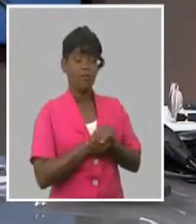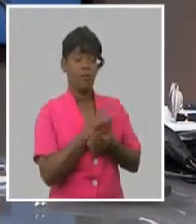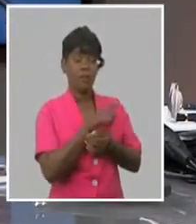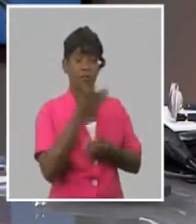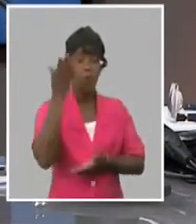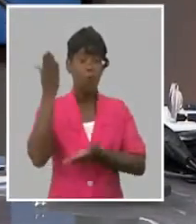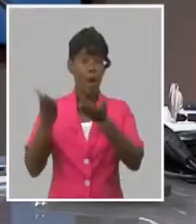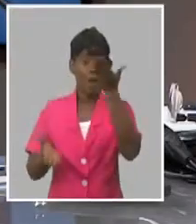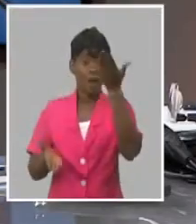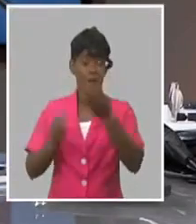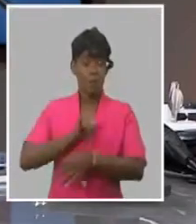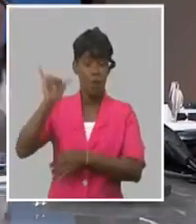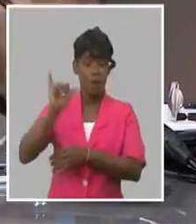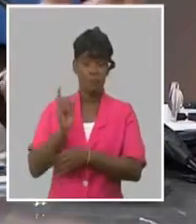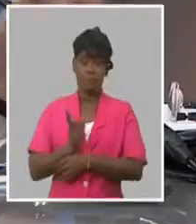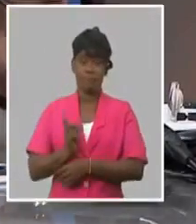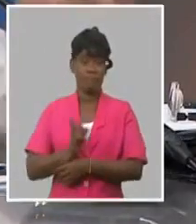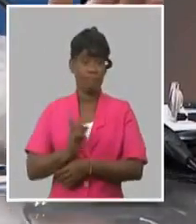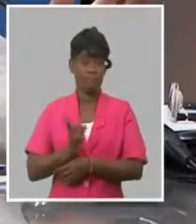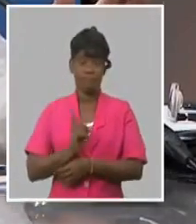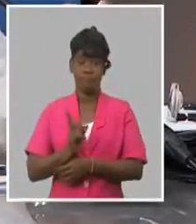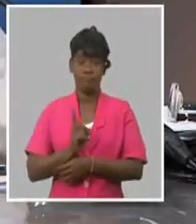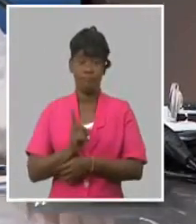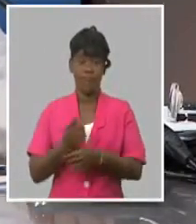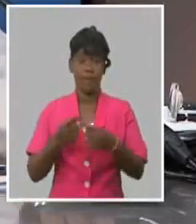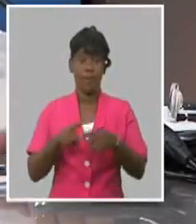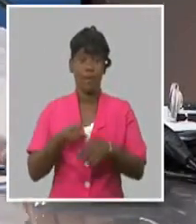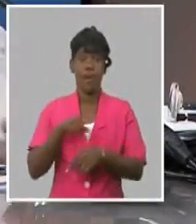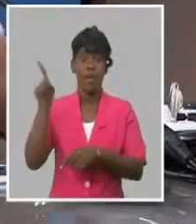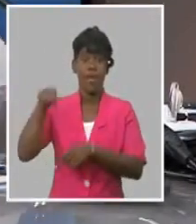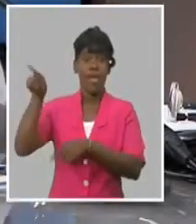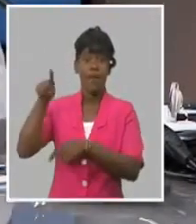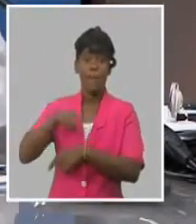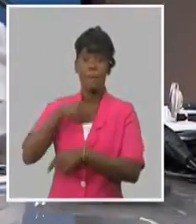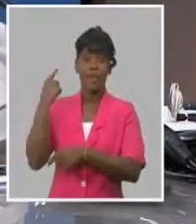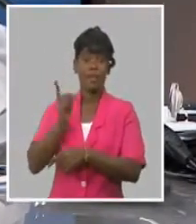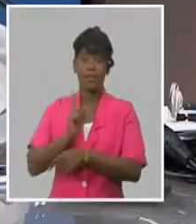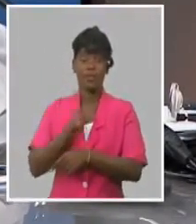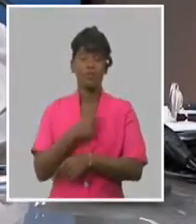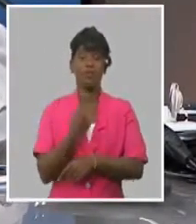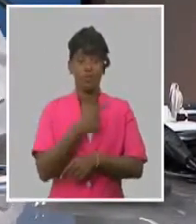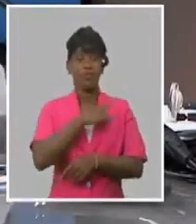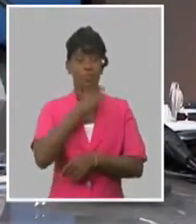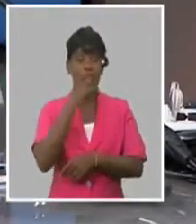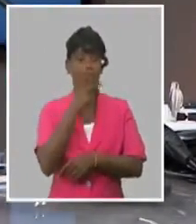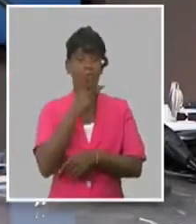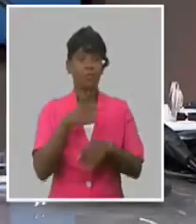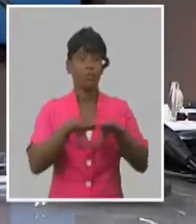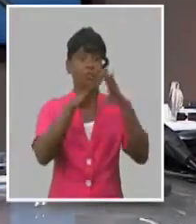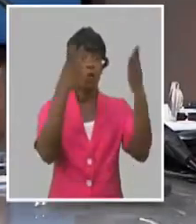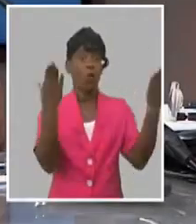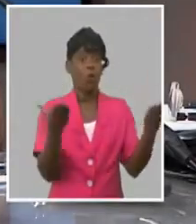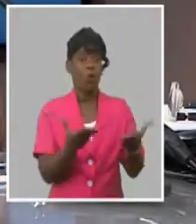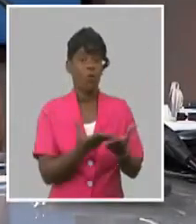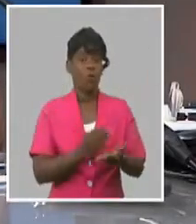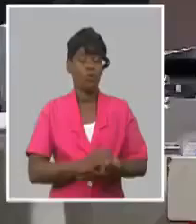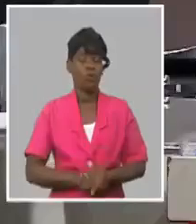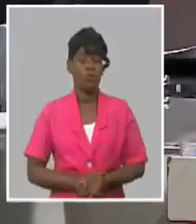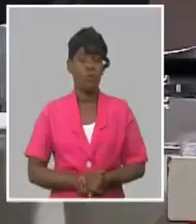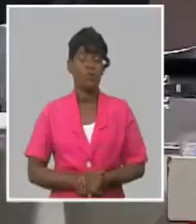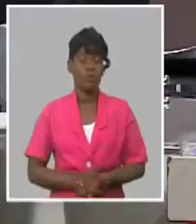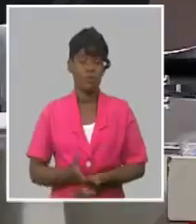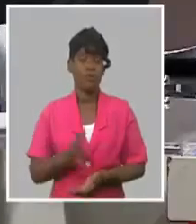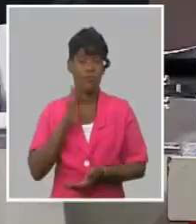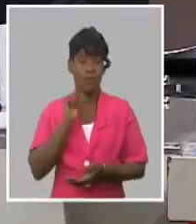divisas internacionales. Y por favor, el 20 solo para ilustrar, que ya alrededor del 20 hay bastante.